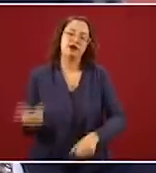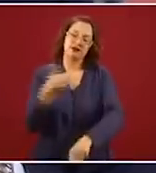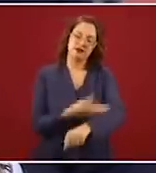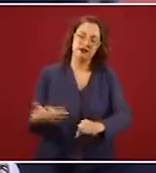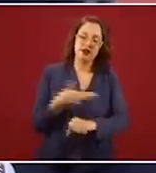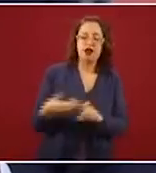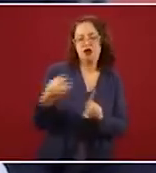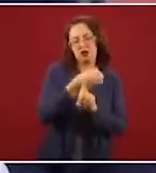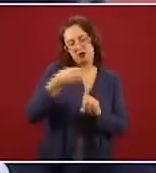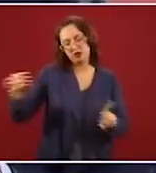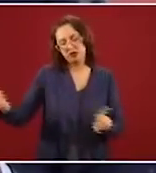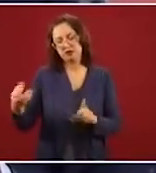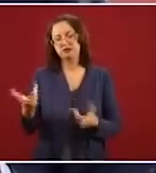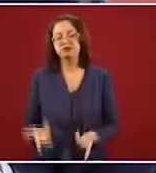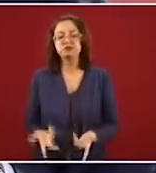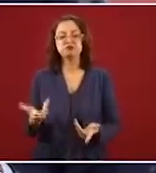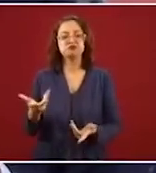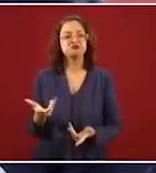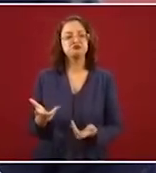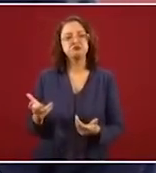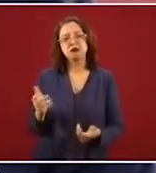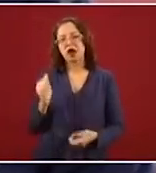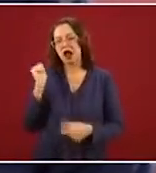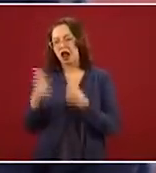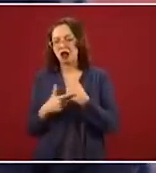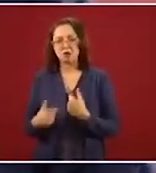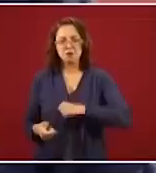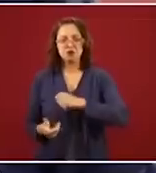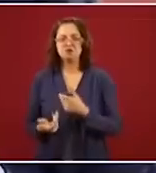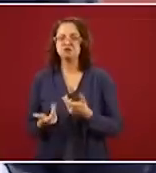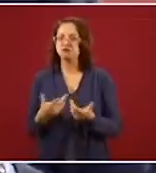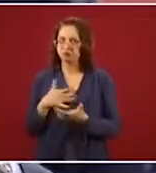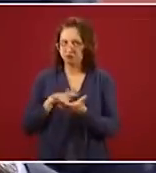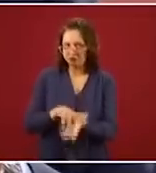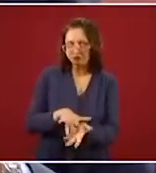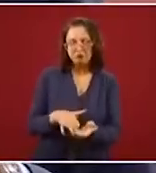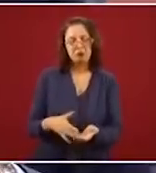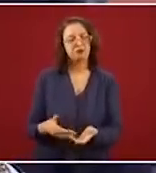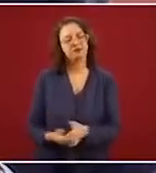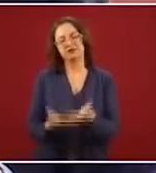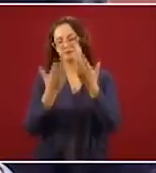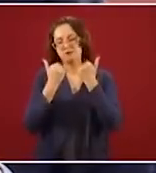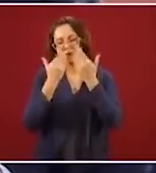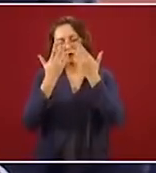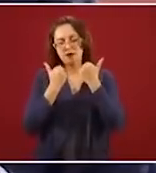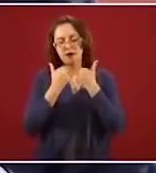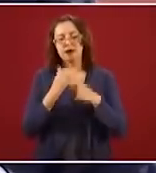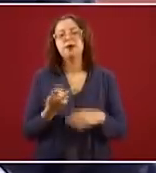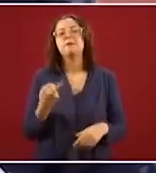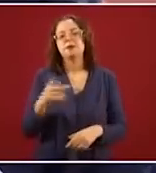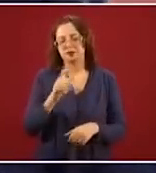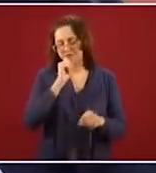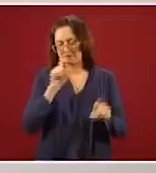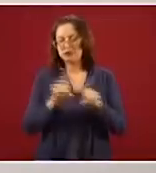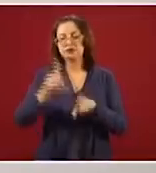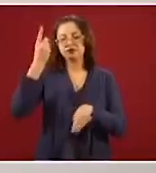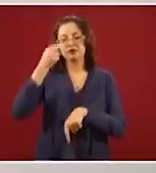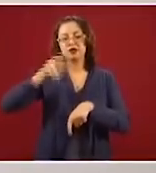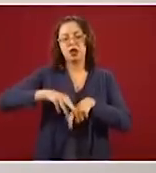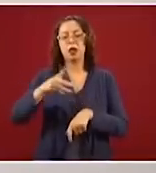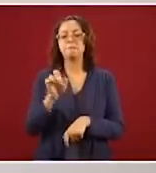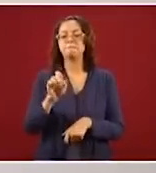Y no hay un influyentismo que valga. Pero le voy a pedir al director de Pemex, va a